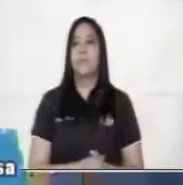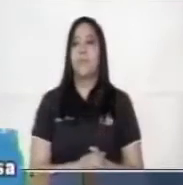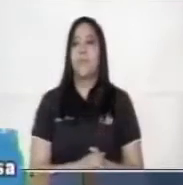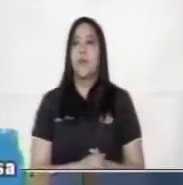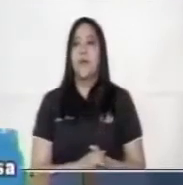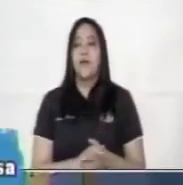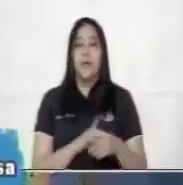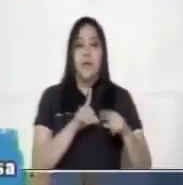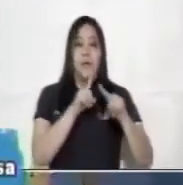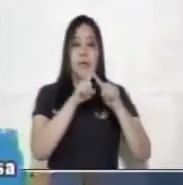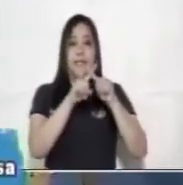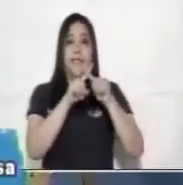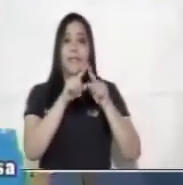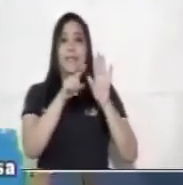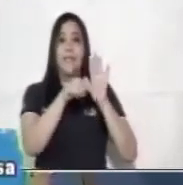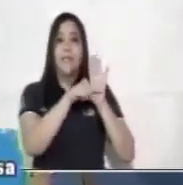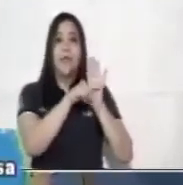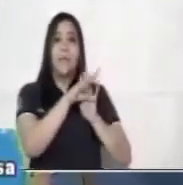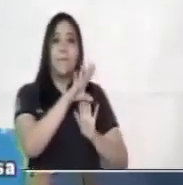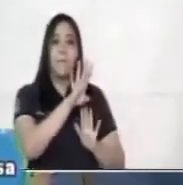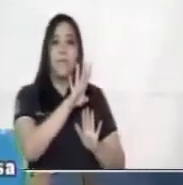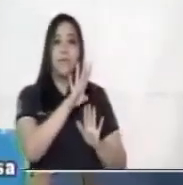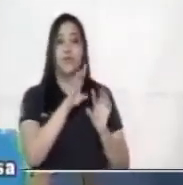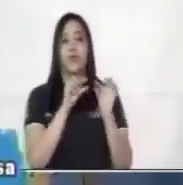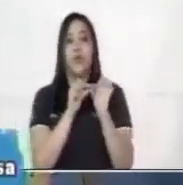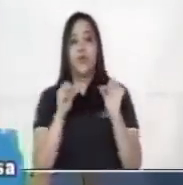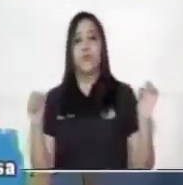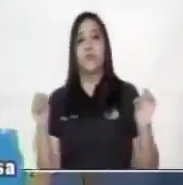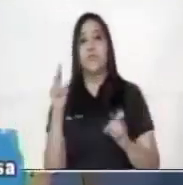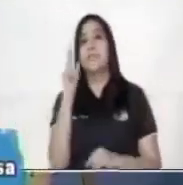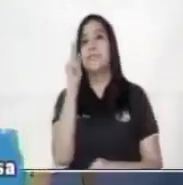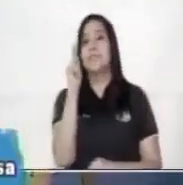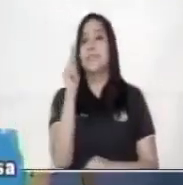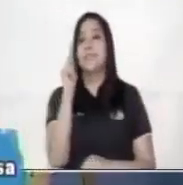X es menos 4, Y es